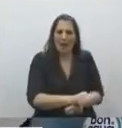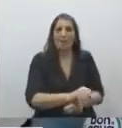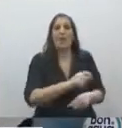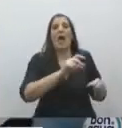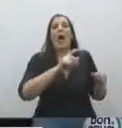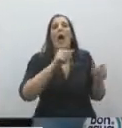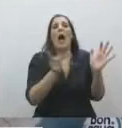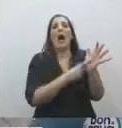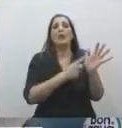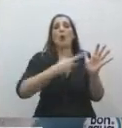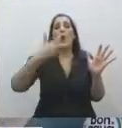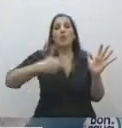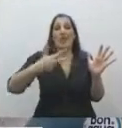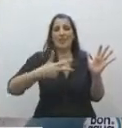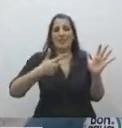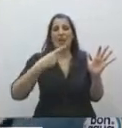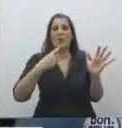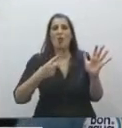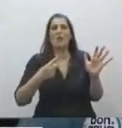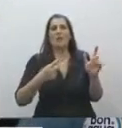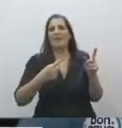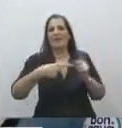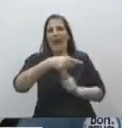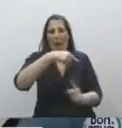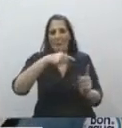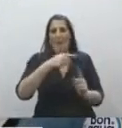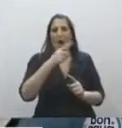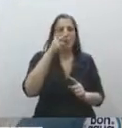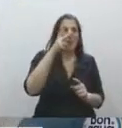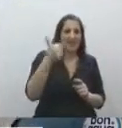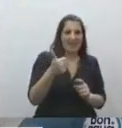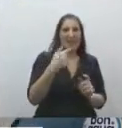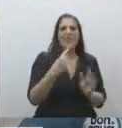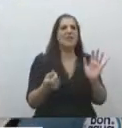tema de la marcha de mañana es súper importante.